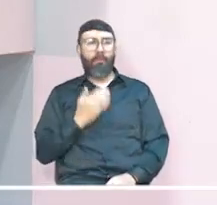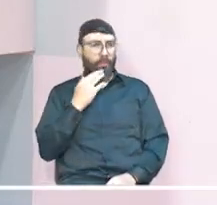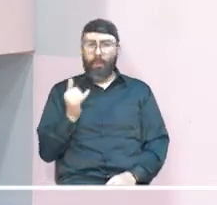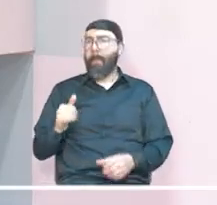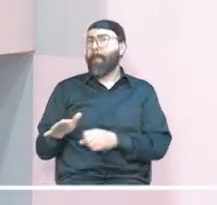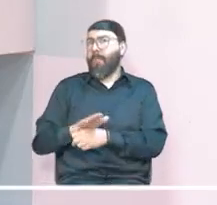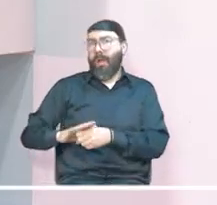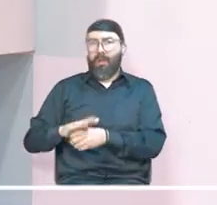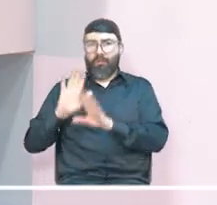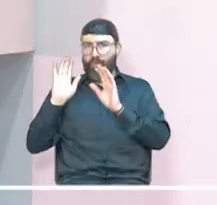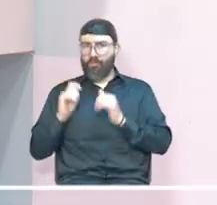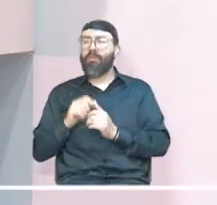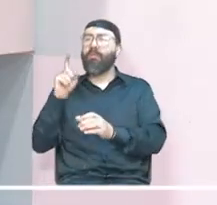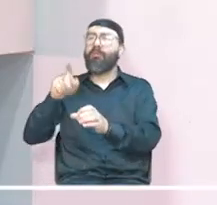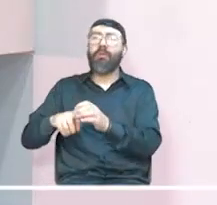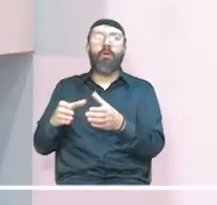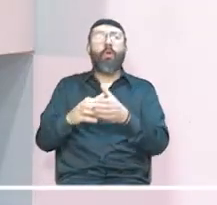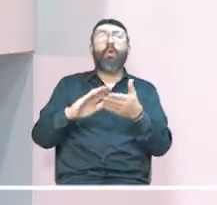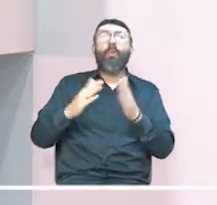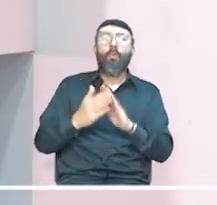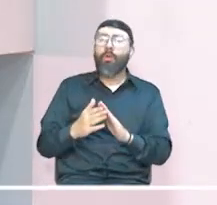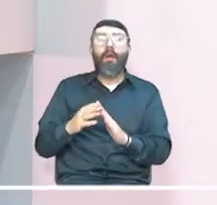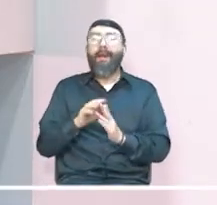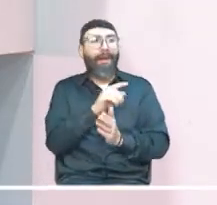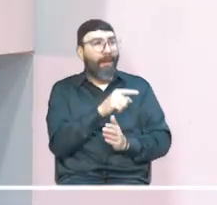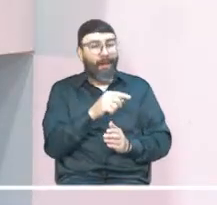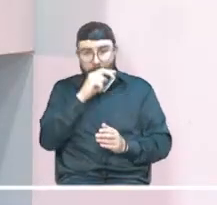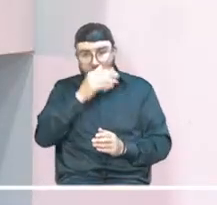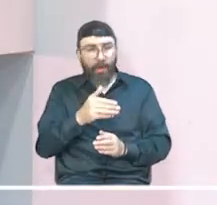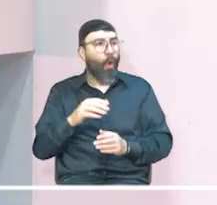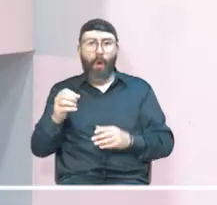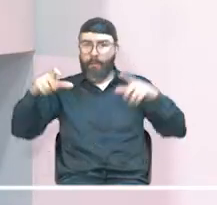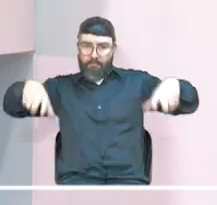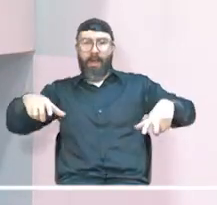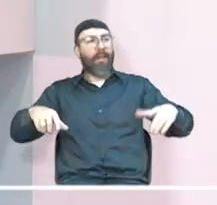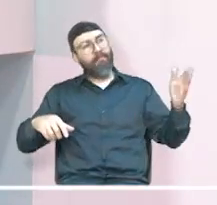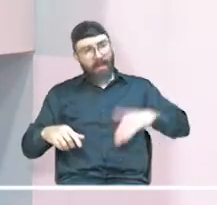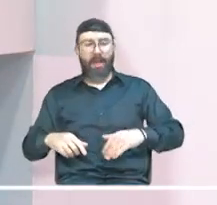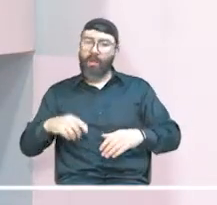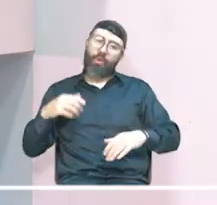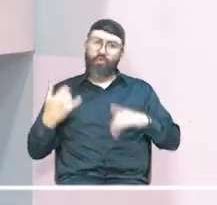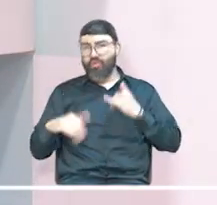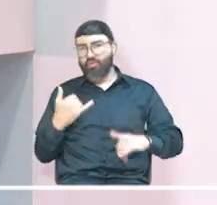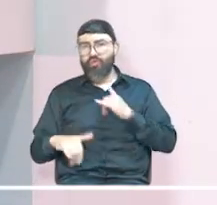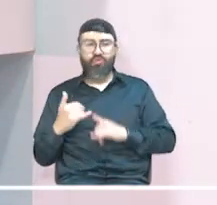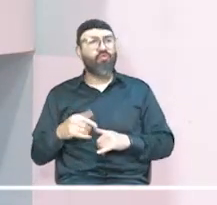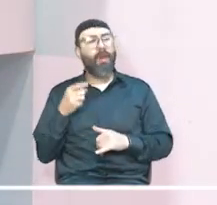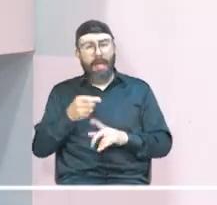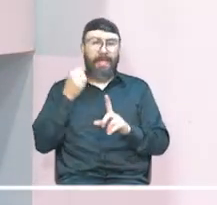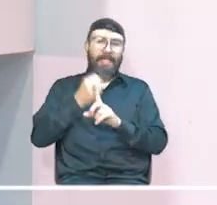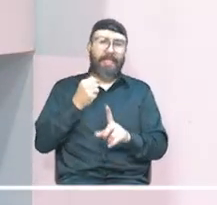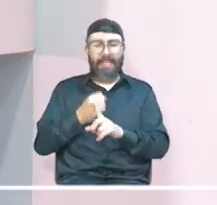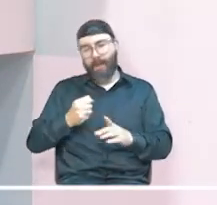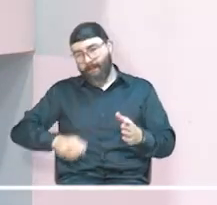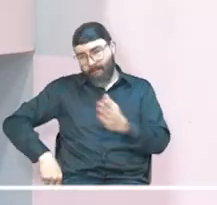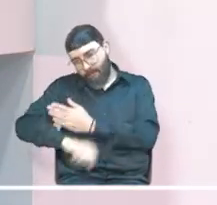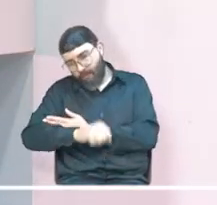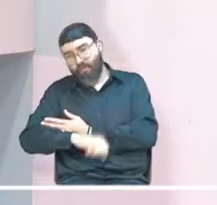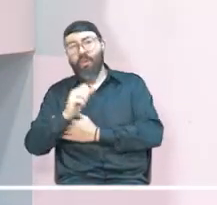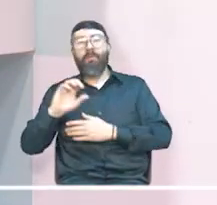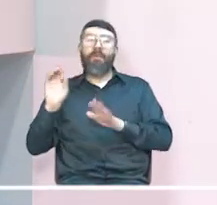barrios o en las comunidades existen unas canchas o algo donde usted puede incluso el niño intentar que lo explore, que